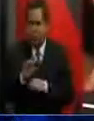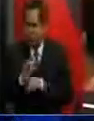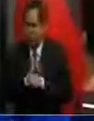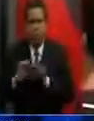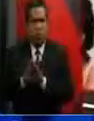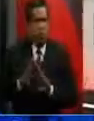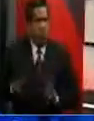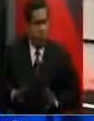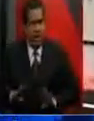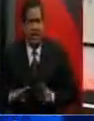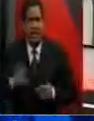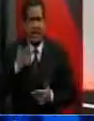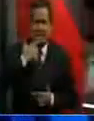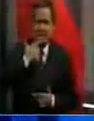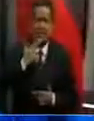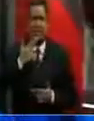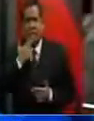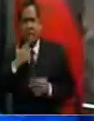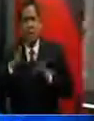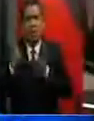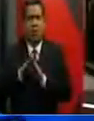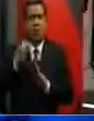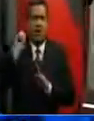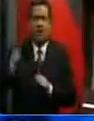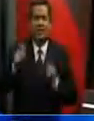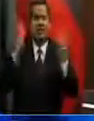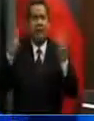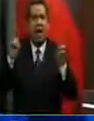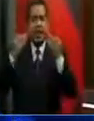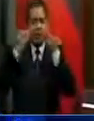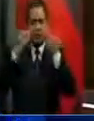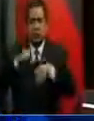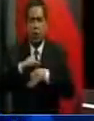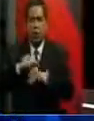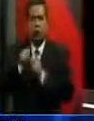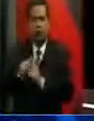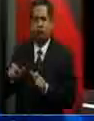o perjuicios por la implementación de programas relativos a la figura jurídica de testigos protegidos.